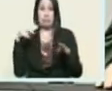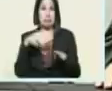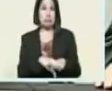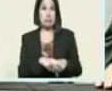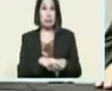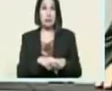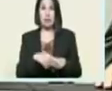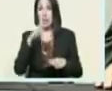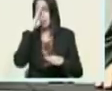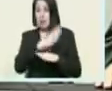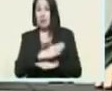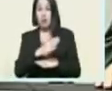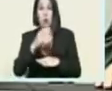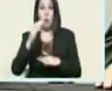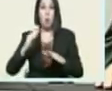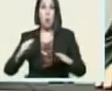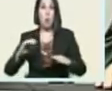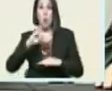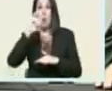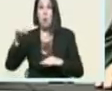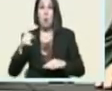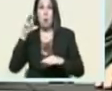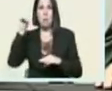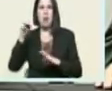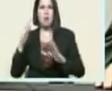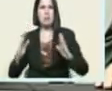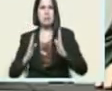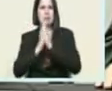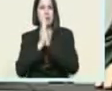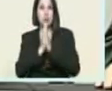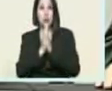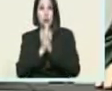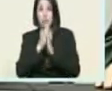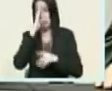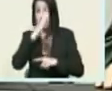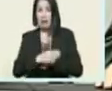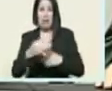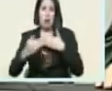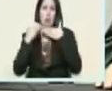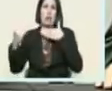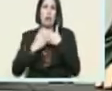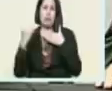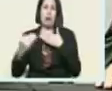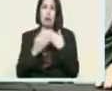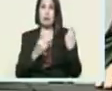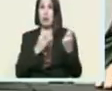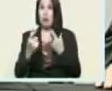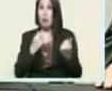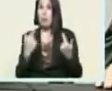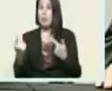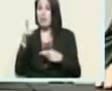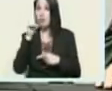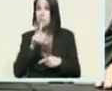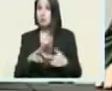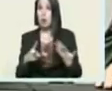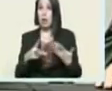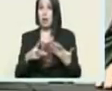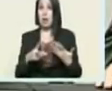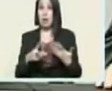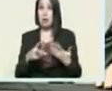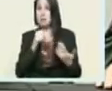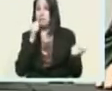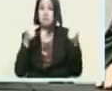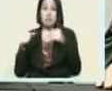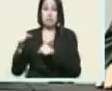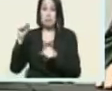dirigido por Juan Manuel Santos de Colombia. Juan Manuel Santos dirige el ataque contra la economía venezolana con las mafias